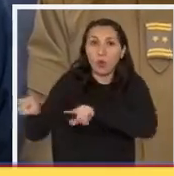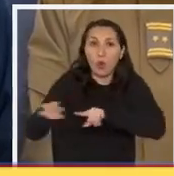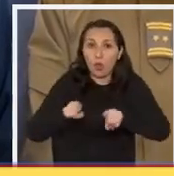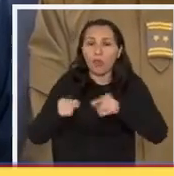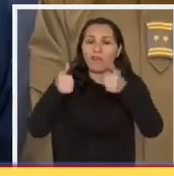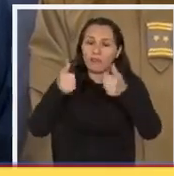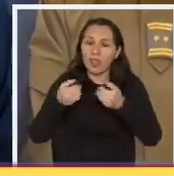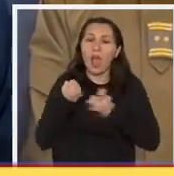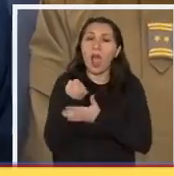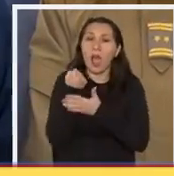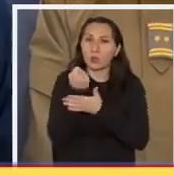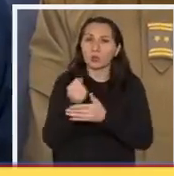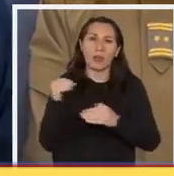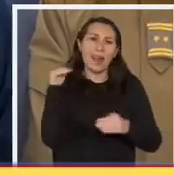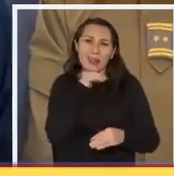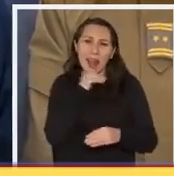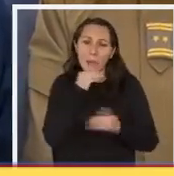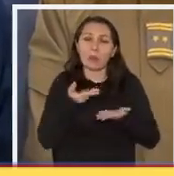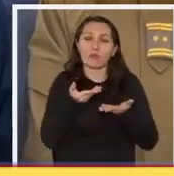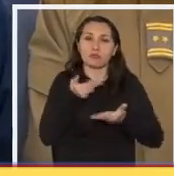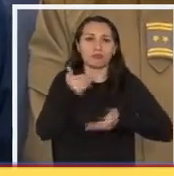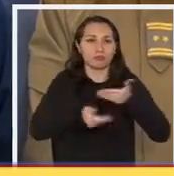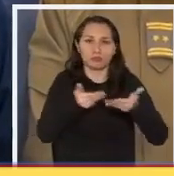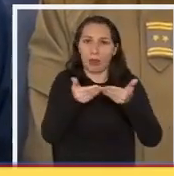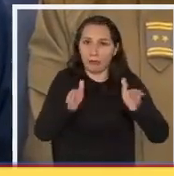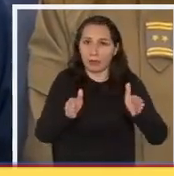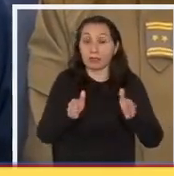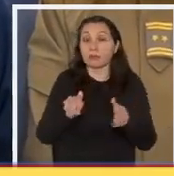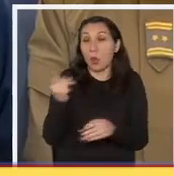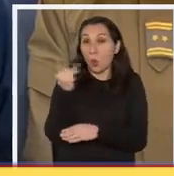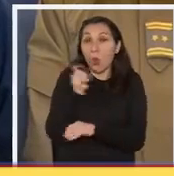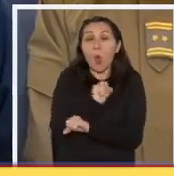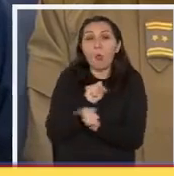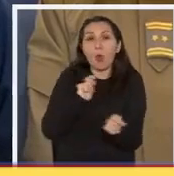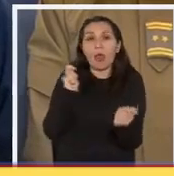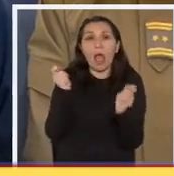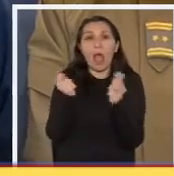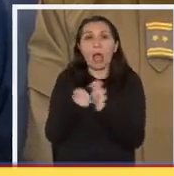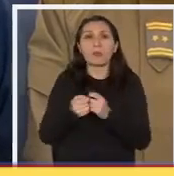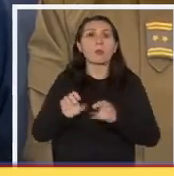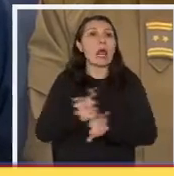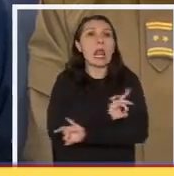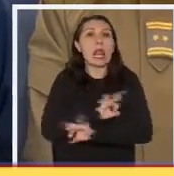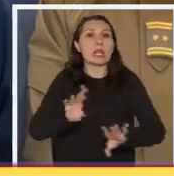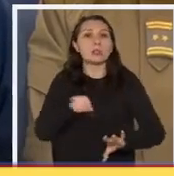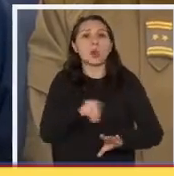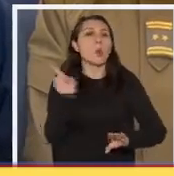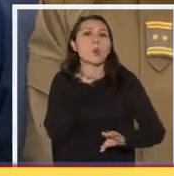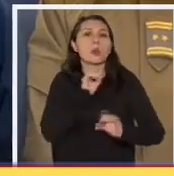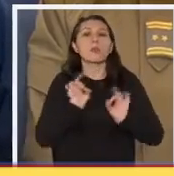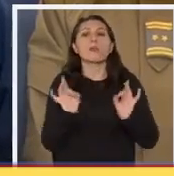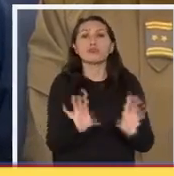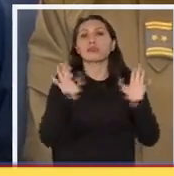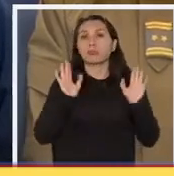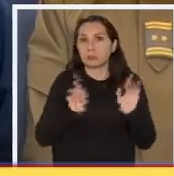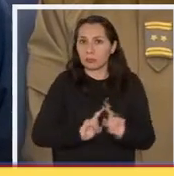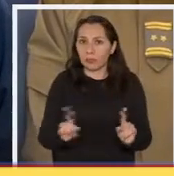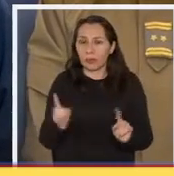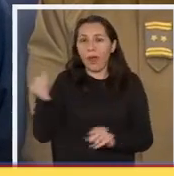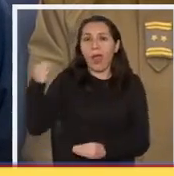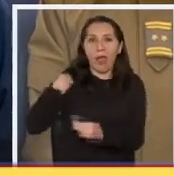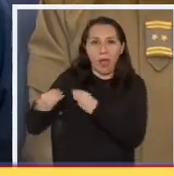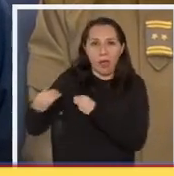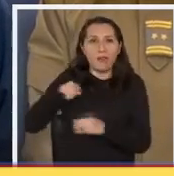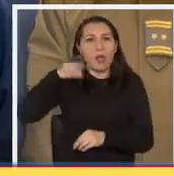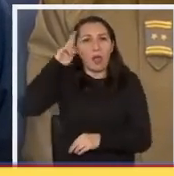la colaboración y que esto esté a la brevedad funcionando. Pero la emergencia no puede transformarse en lo definitivo. Y esto es algo que nos recuerdan acá quienes